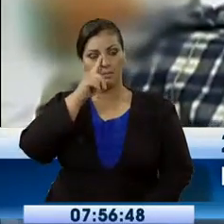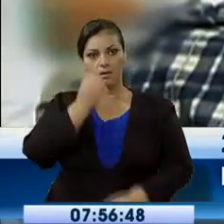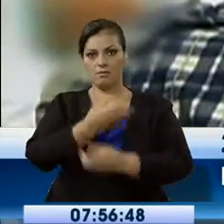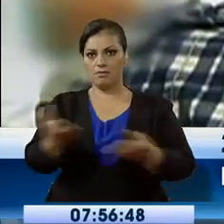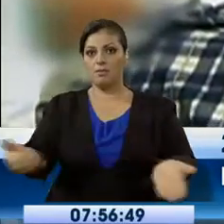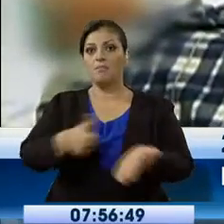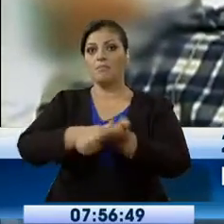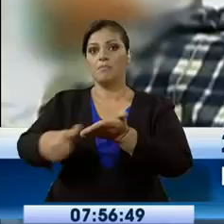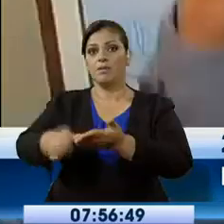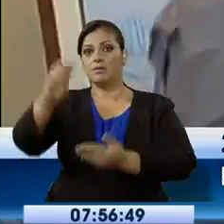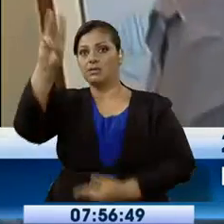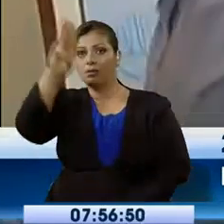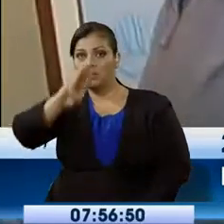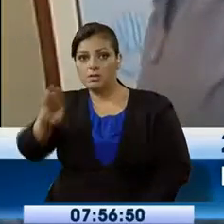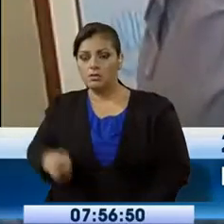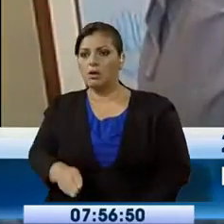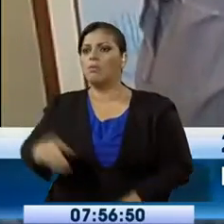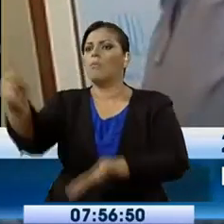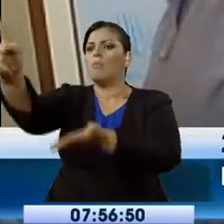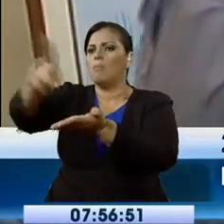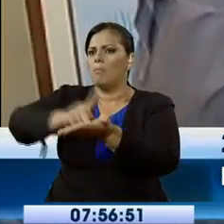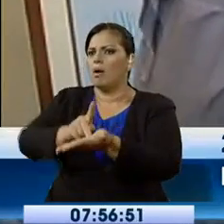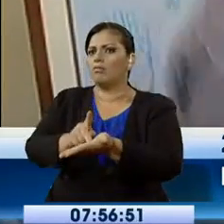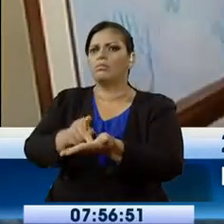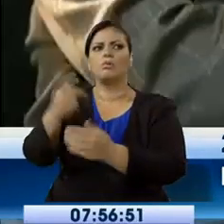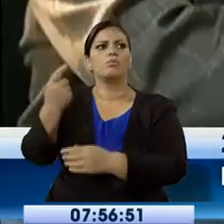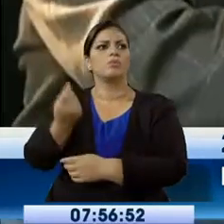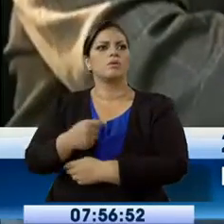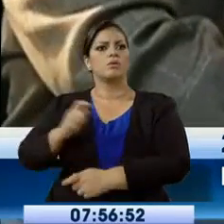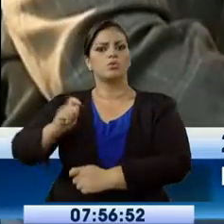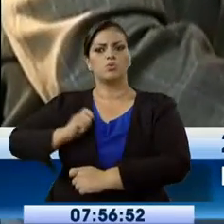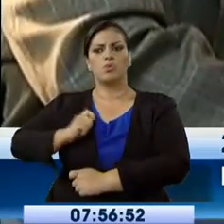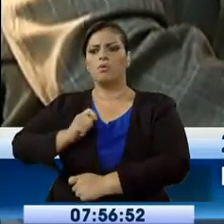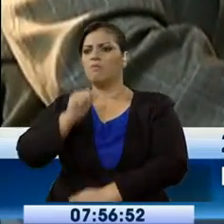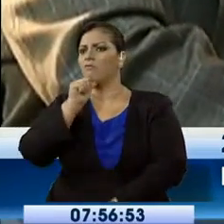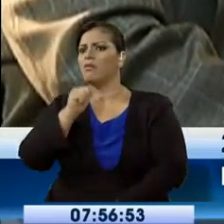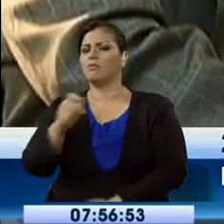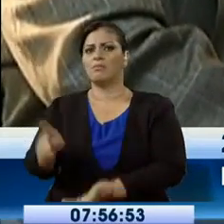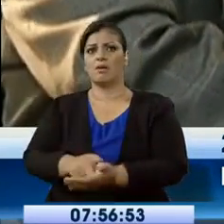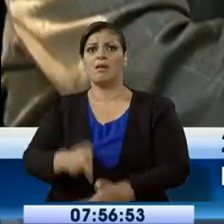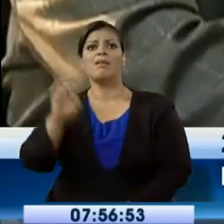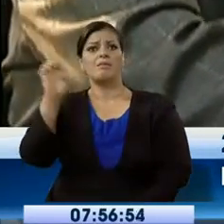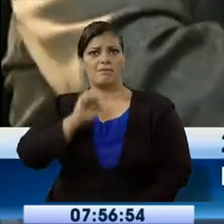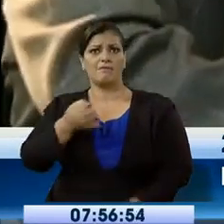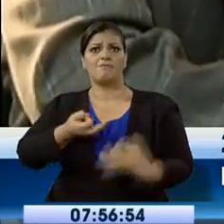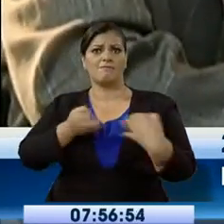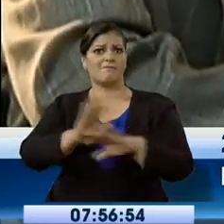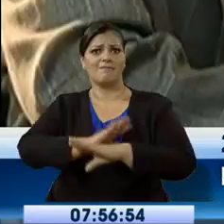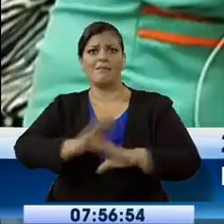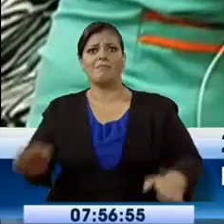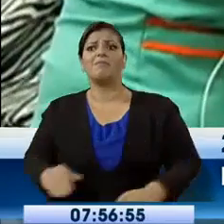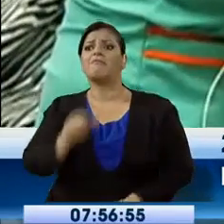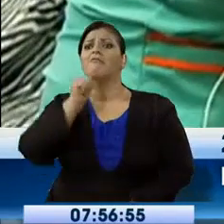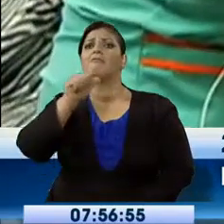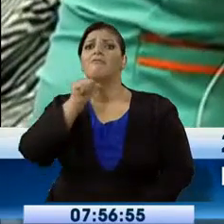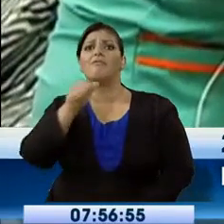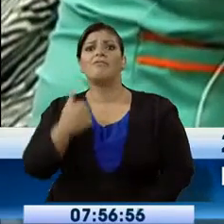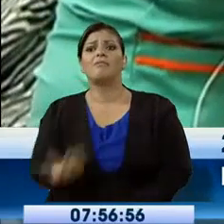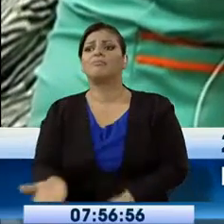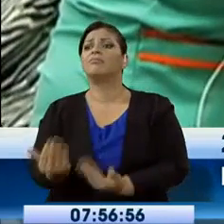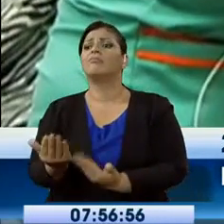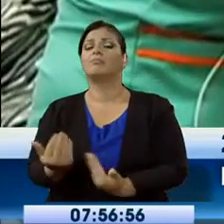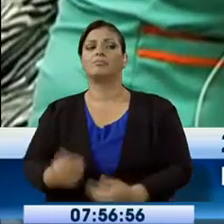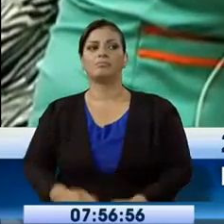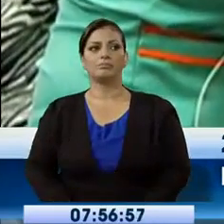Ministerio de Salud Pública solamente pagó enero y febrero. Según el coordinador zonal 8 del Ministerio de Salud, las